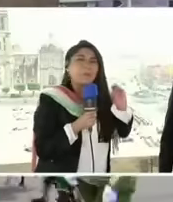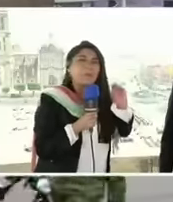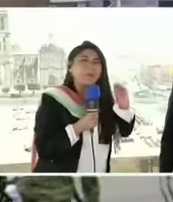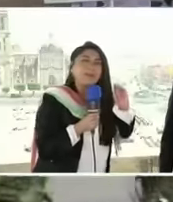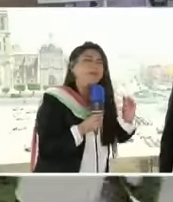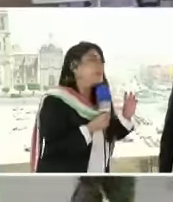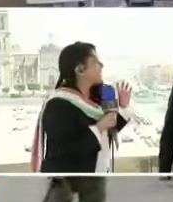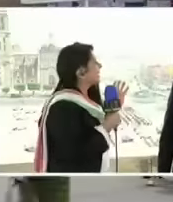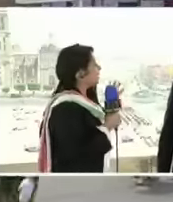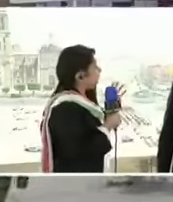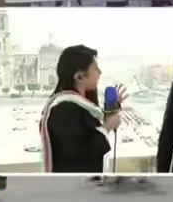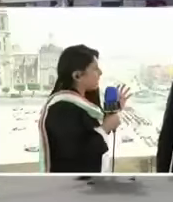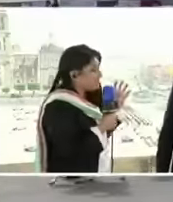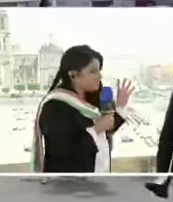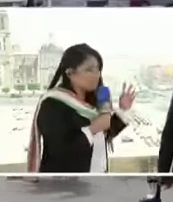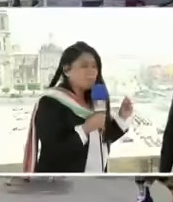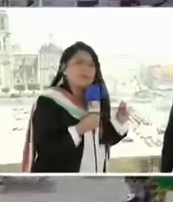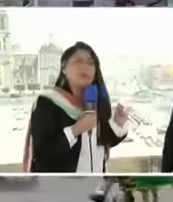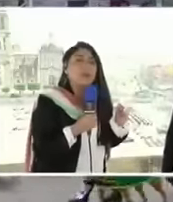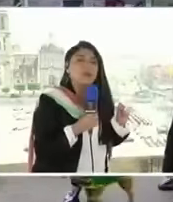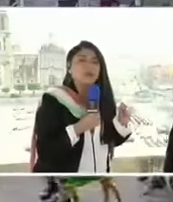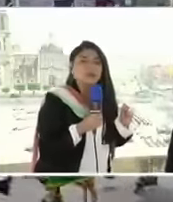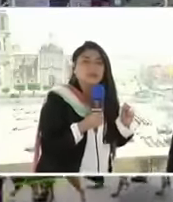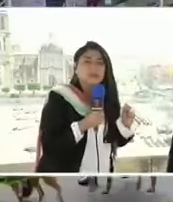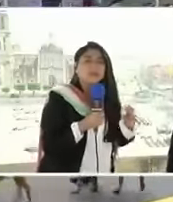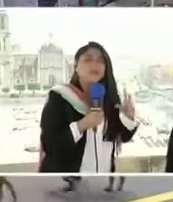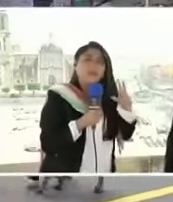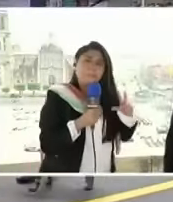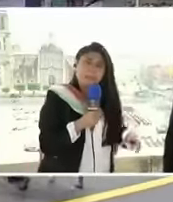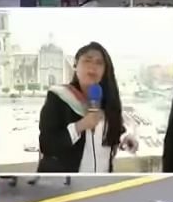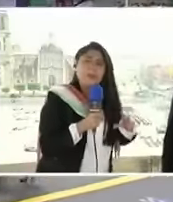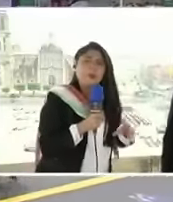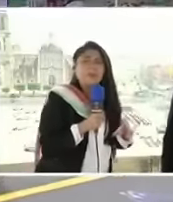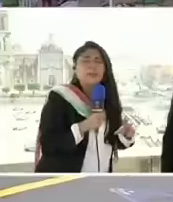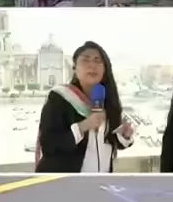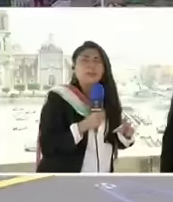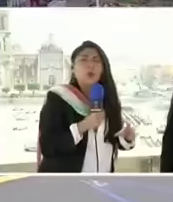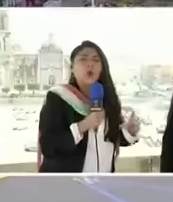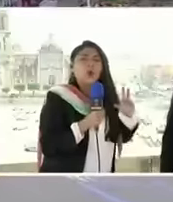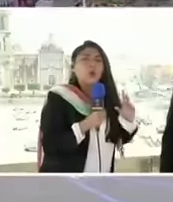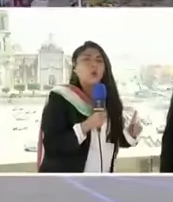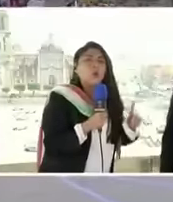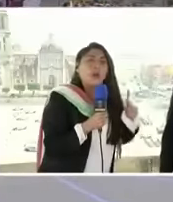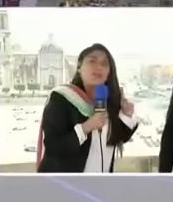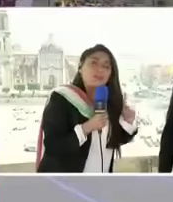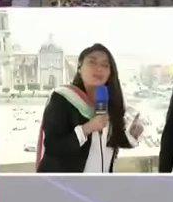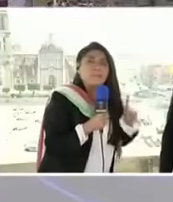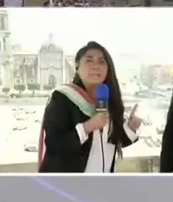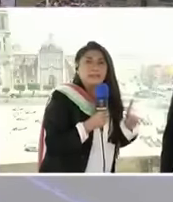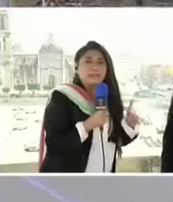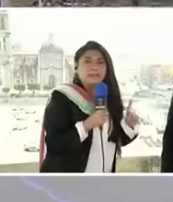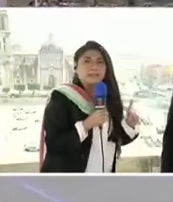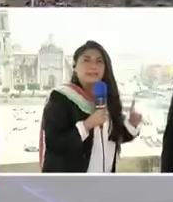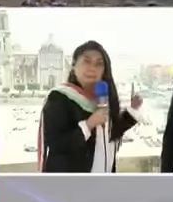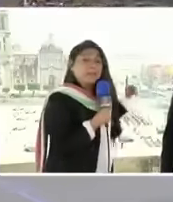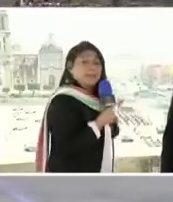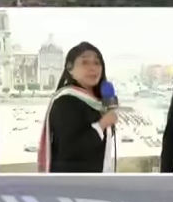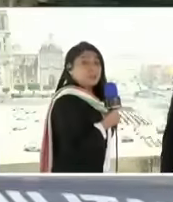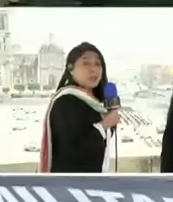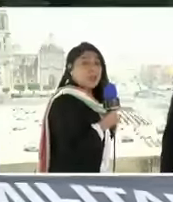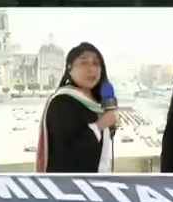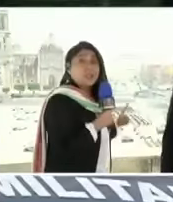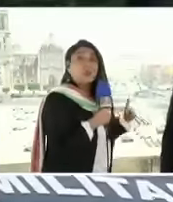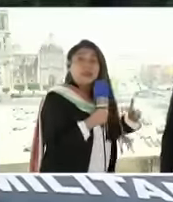independencia, porque tiene varias novedades. Ya lo platicábamos, Enrique. México este año convocó a 13 países